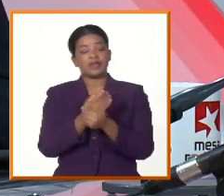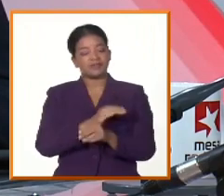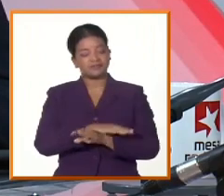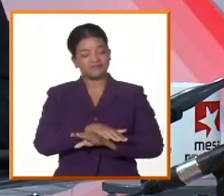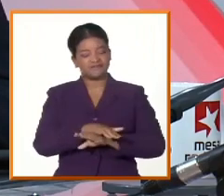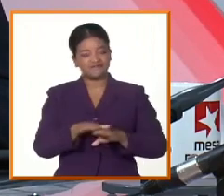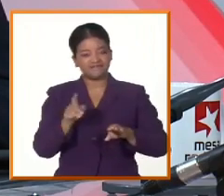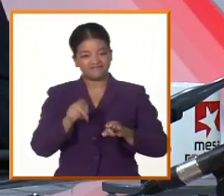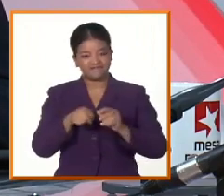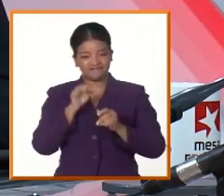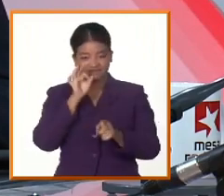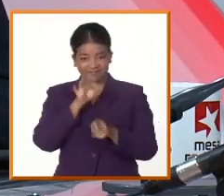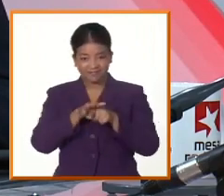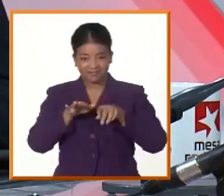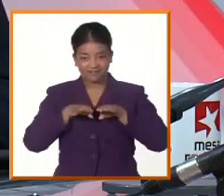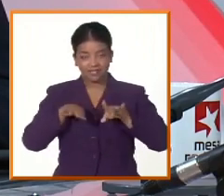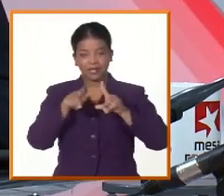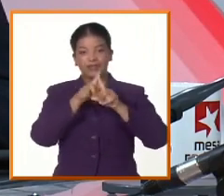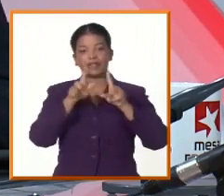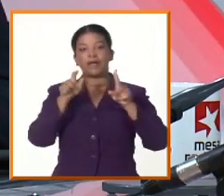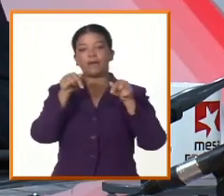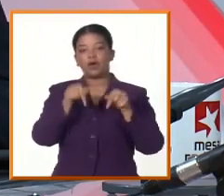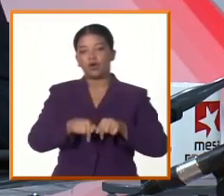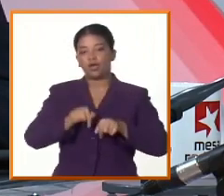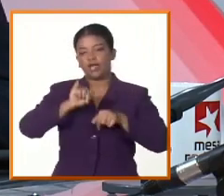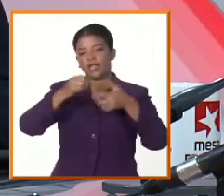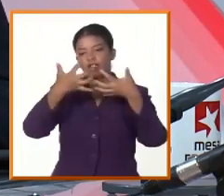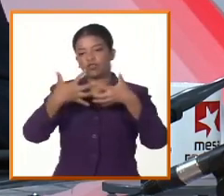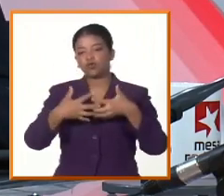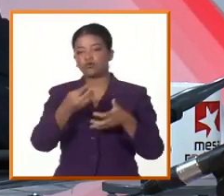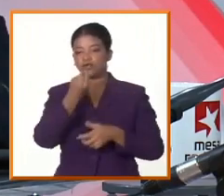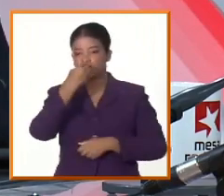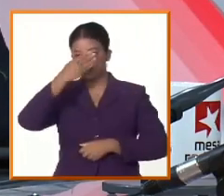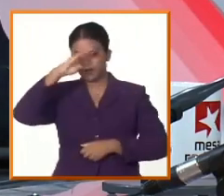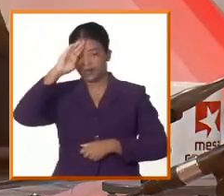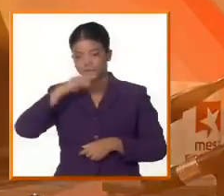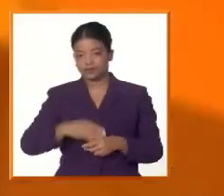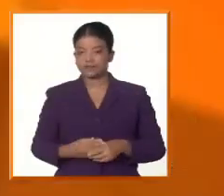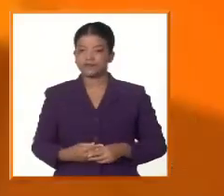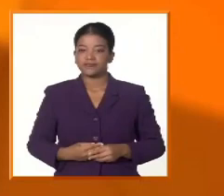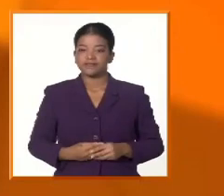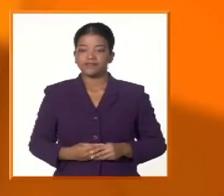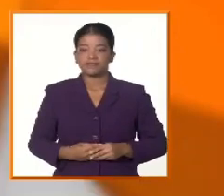nuestra mesa redonda hablemos entonces de la industria alimentaria cubana